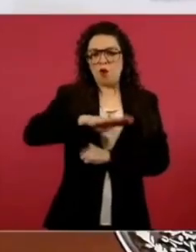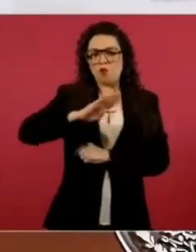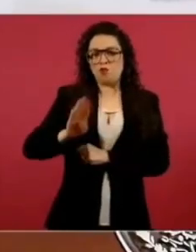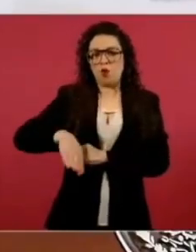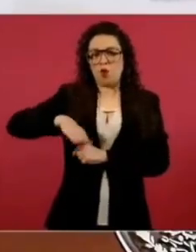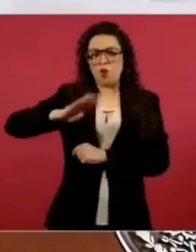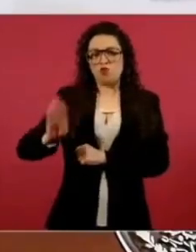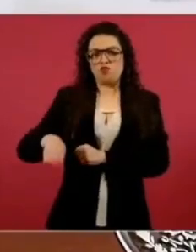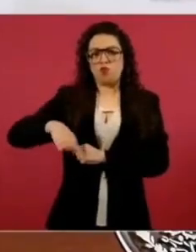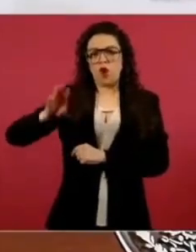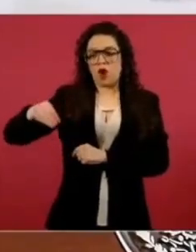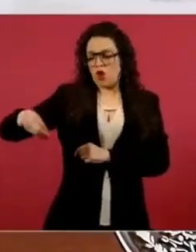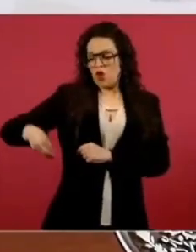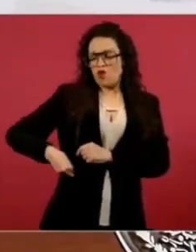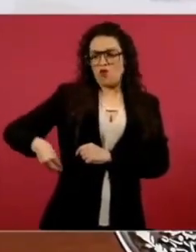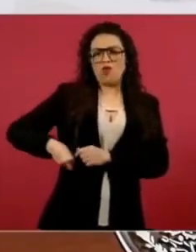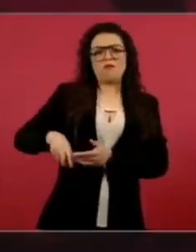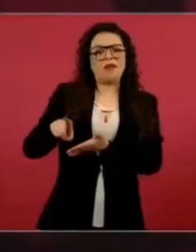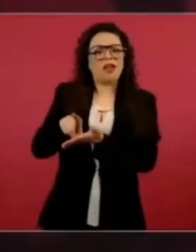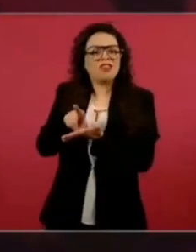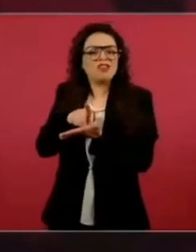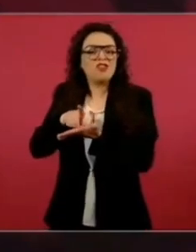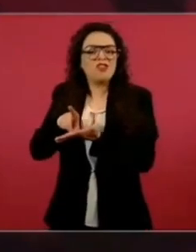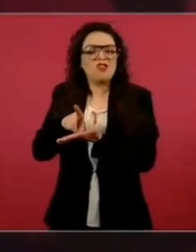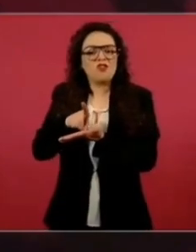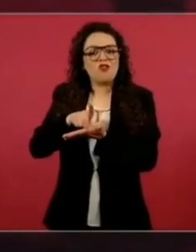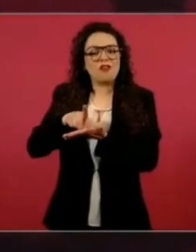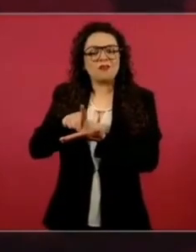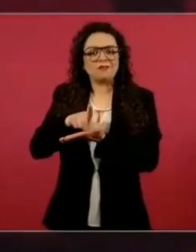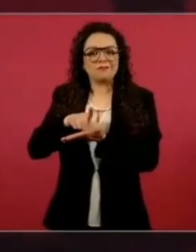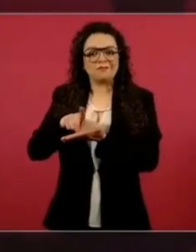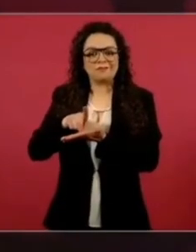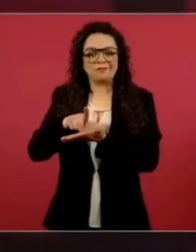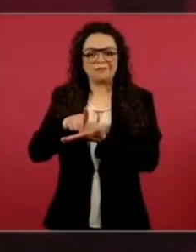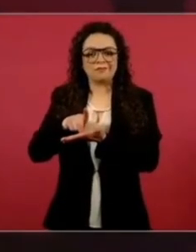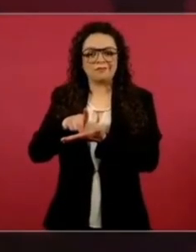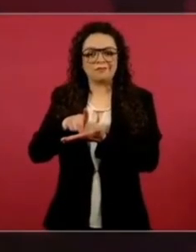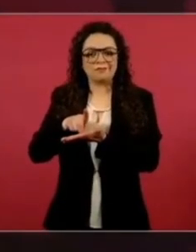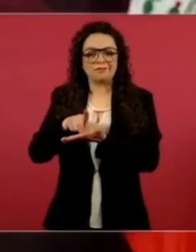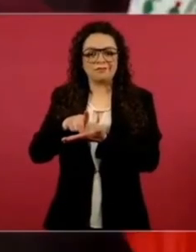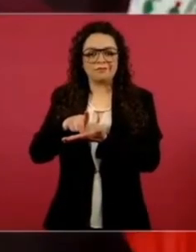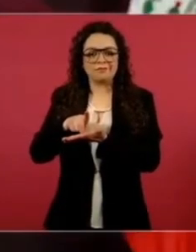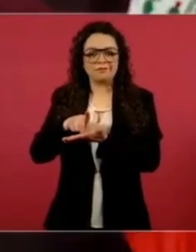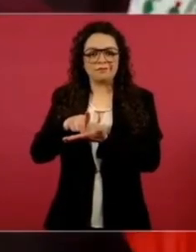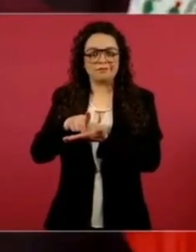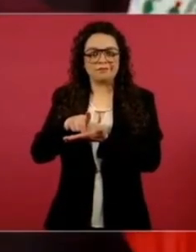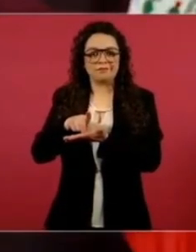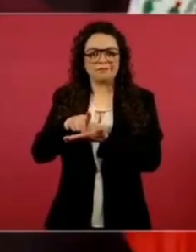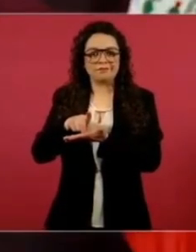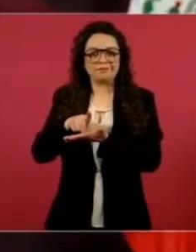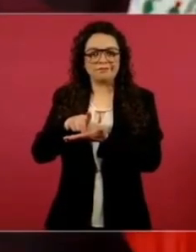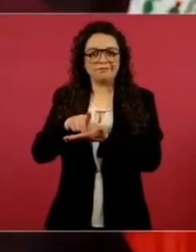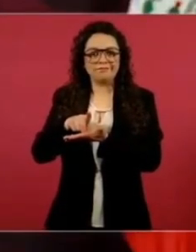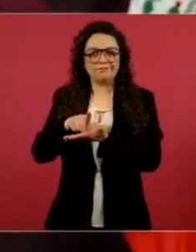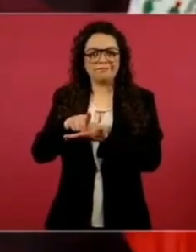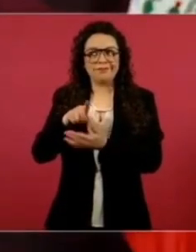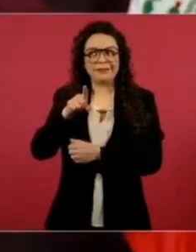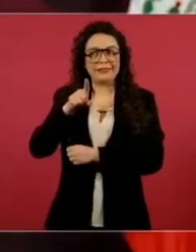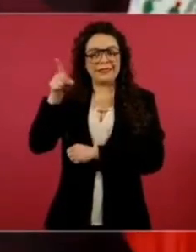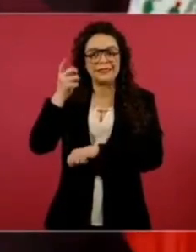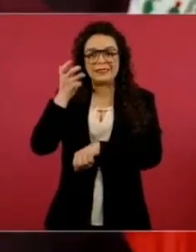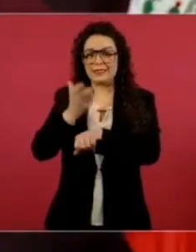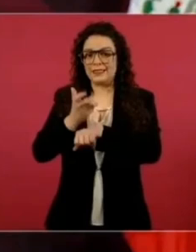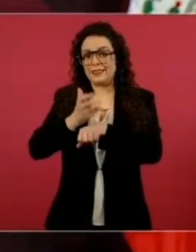que los que tenemos en México su problema de ellos es el